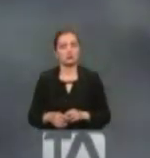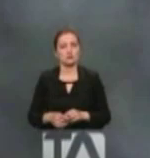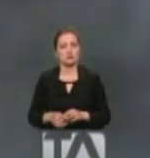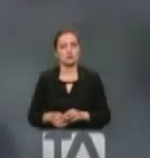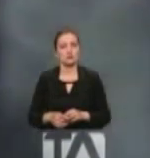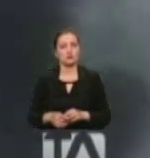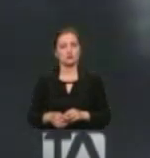heridos.